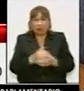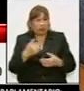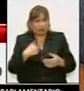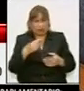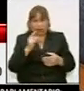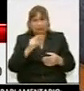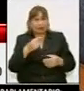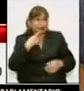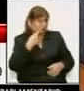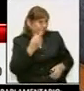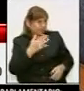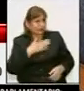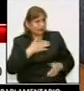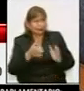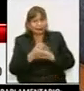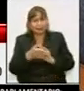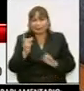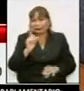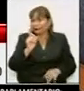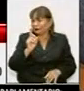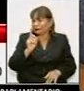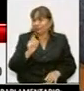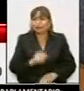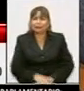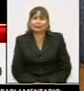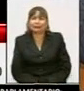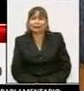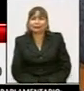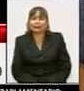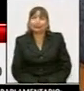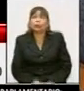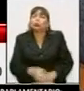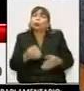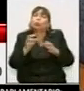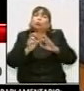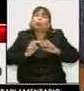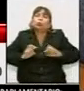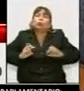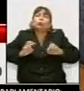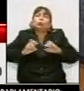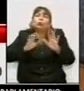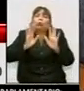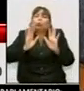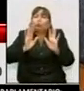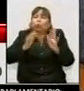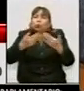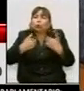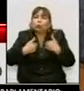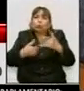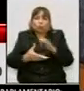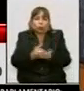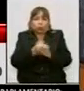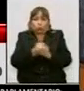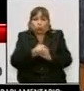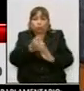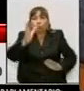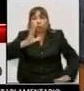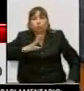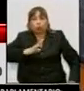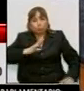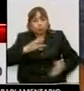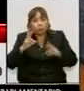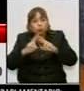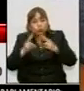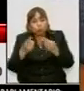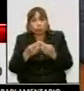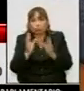lo voy a repetir, he sido, digamos, un parlamentario que no he tenido amistades más protocolares.